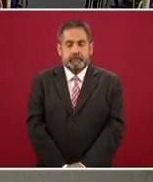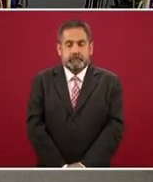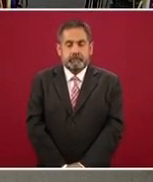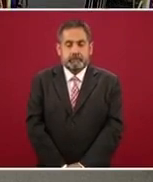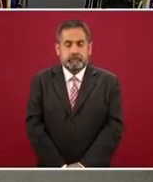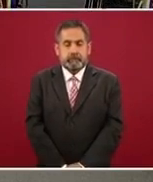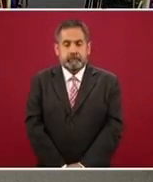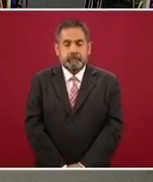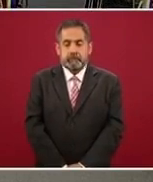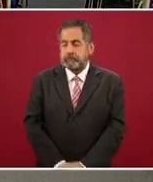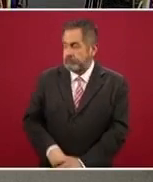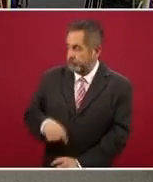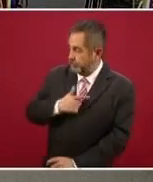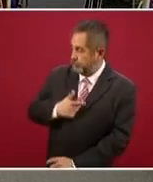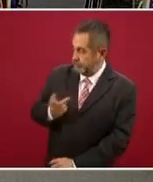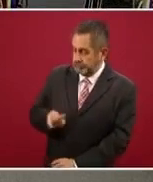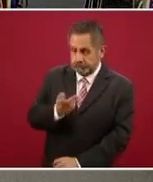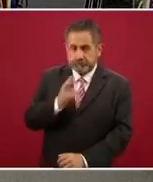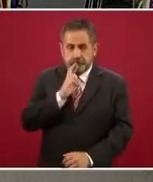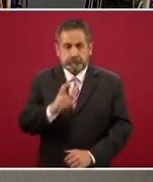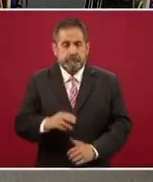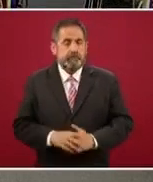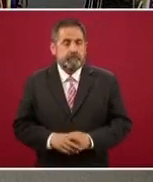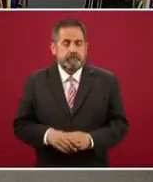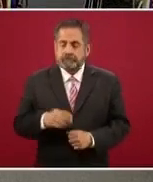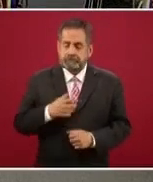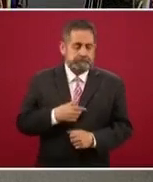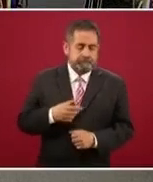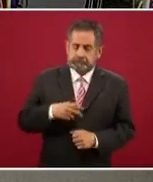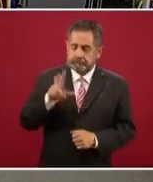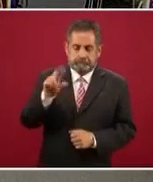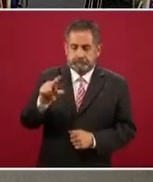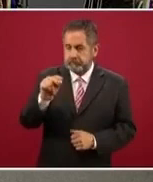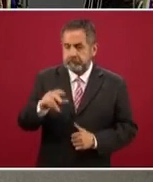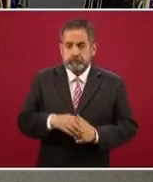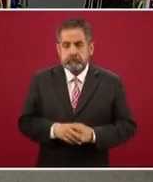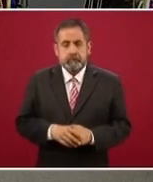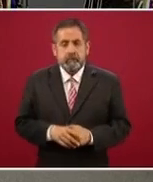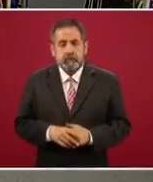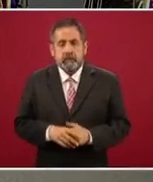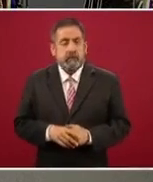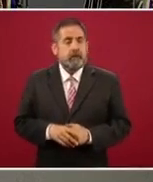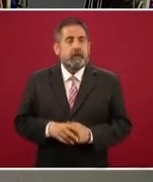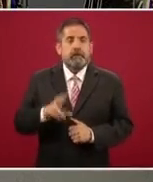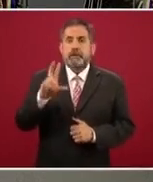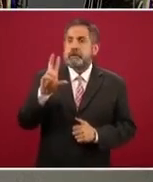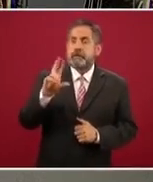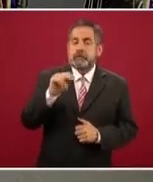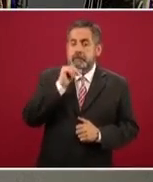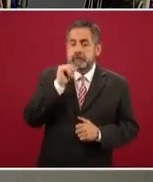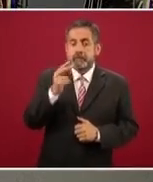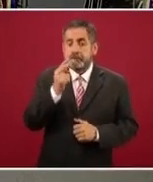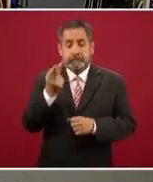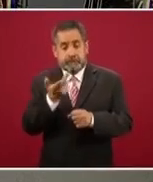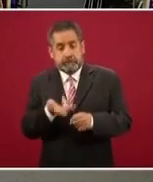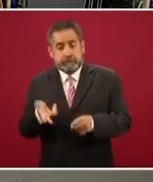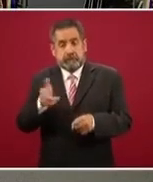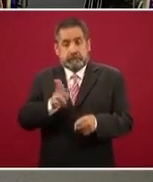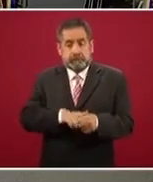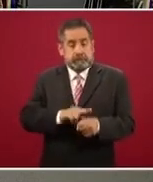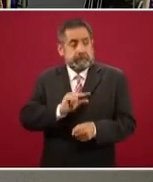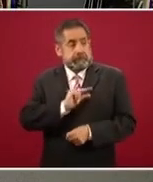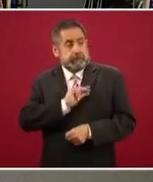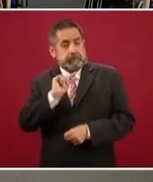Con mucho gusto, presidente. La respuesta es no. No hay necesidad de un hospital especial,